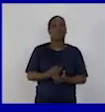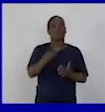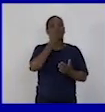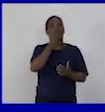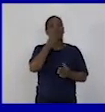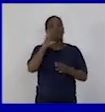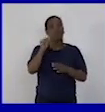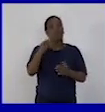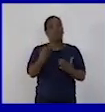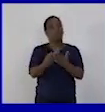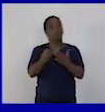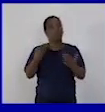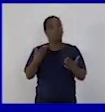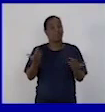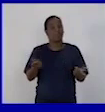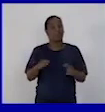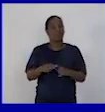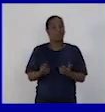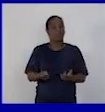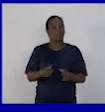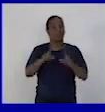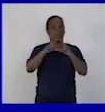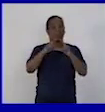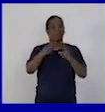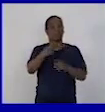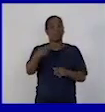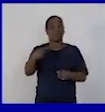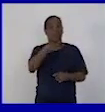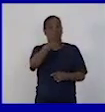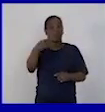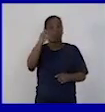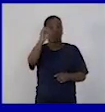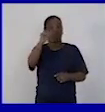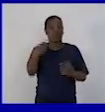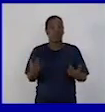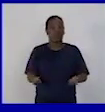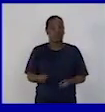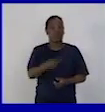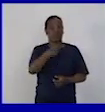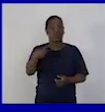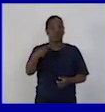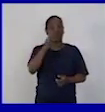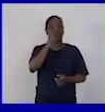calienta. ¿Por qué? Porque el delta H es menor que cero, es decir, menos